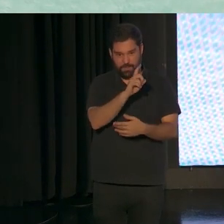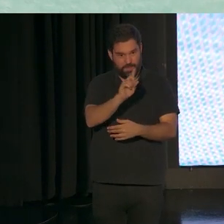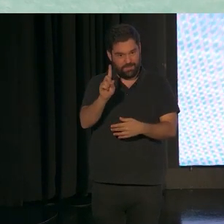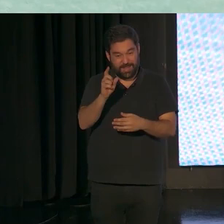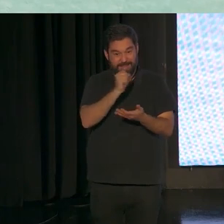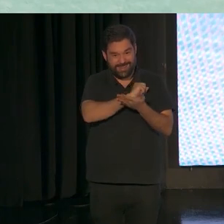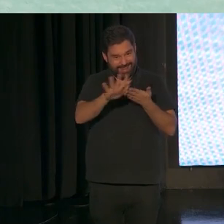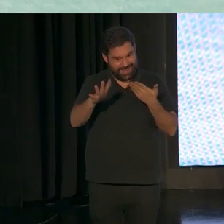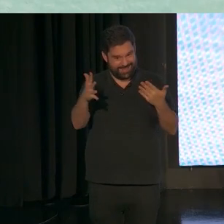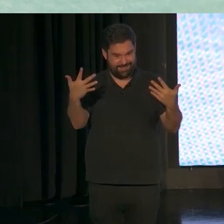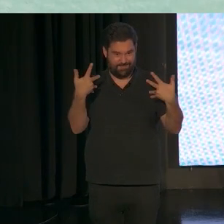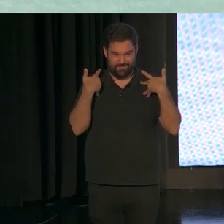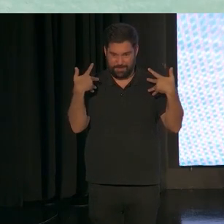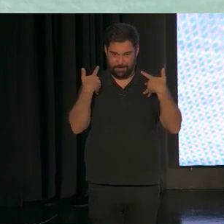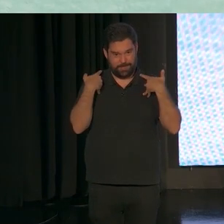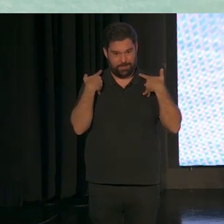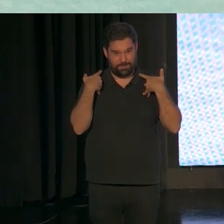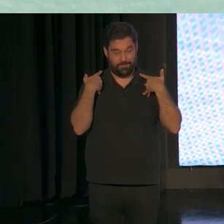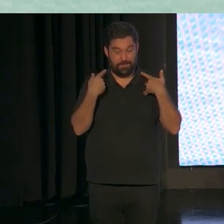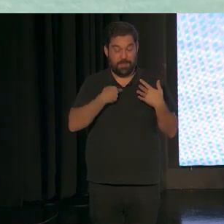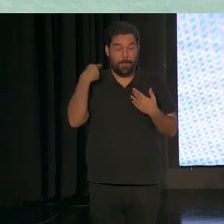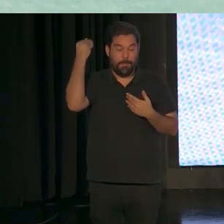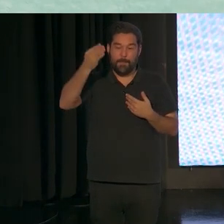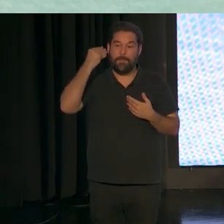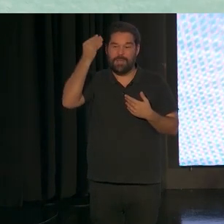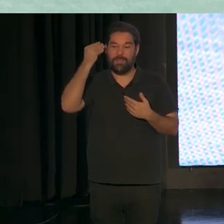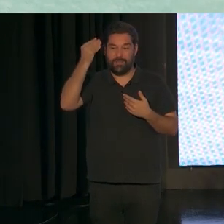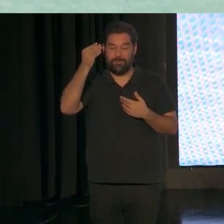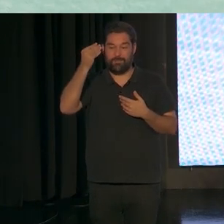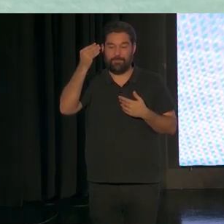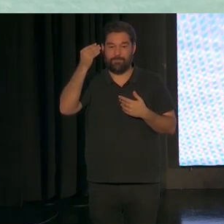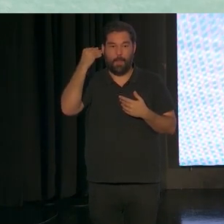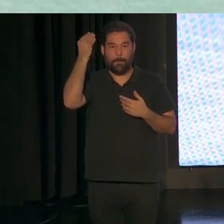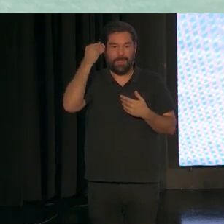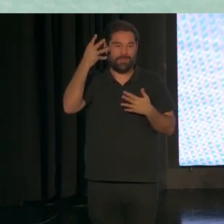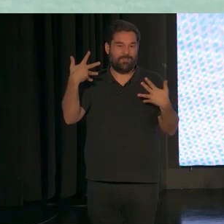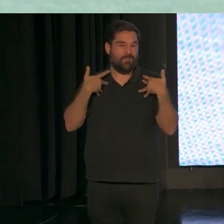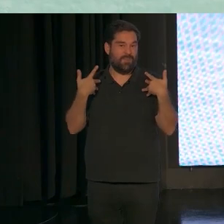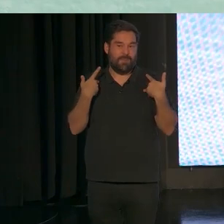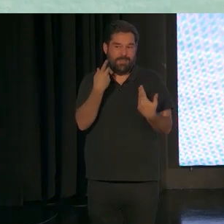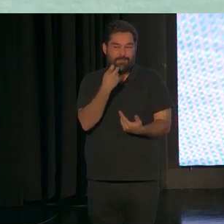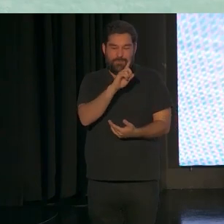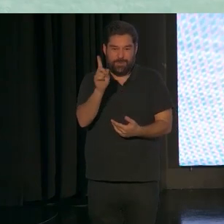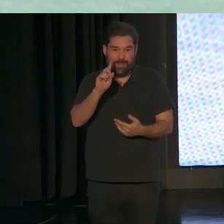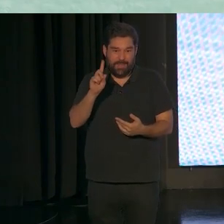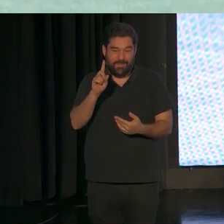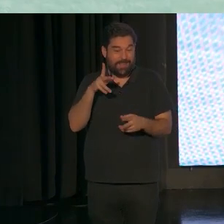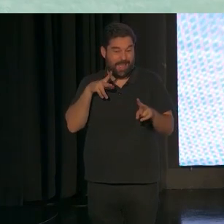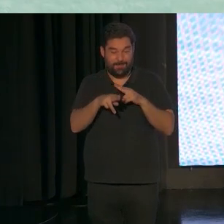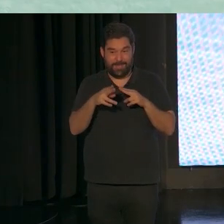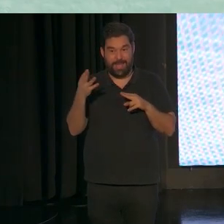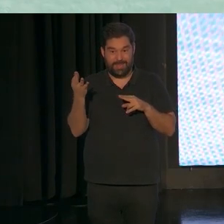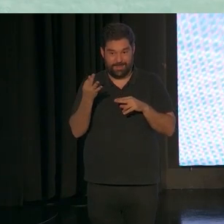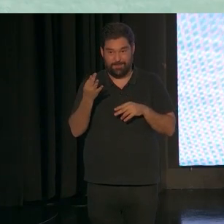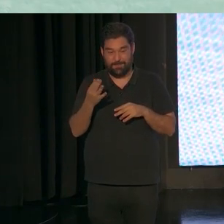gratuito O sea me parece que que que vamos que que no no debería de darse y que hay que evitarlo o sea lo